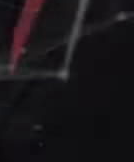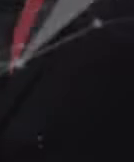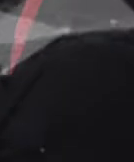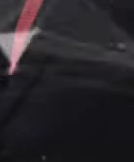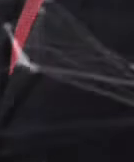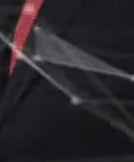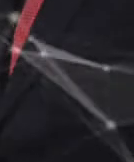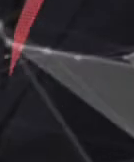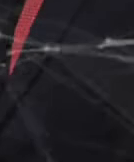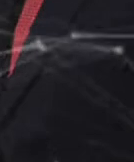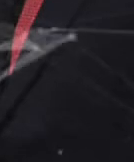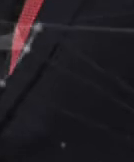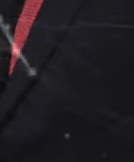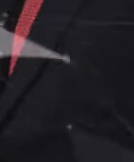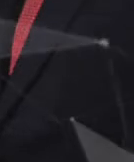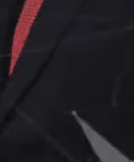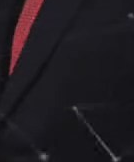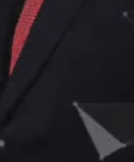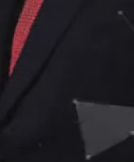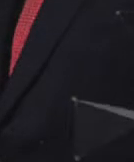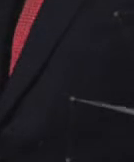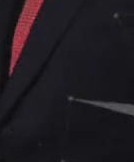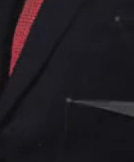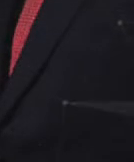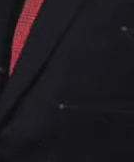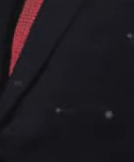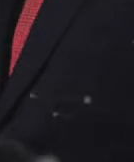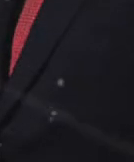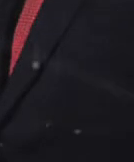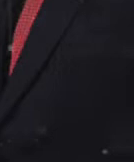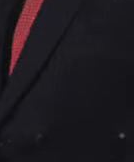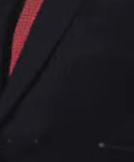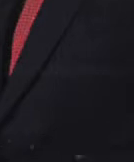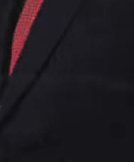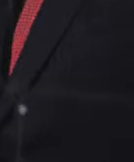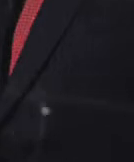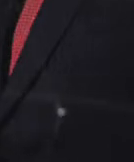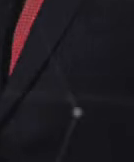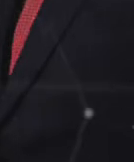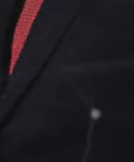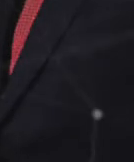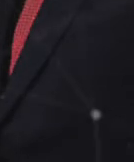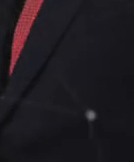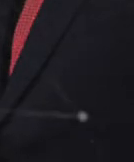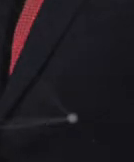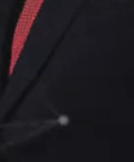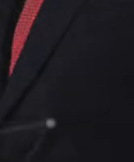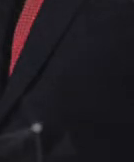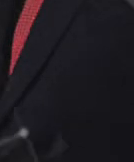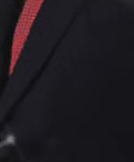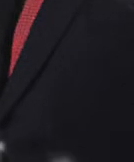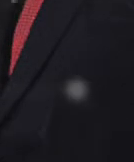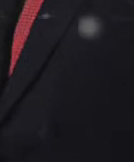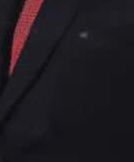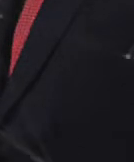mantente informado y visita nuestra cuenta de twitter arroba escucha diario donde podrás encontrar notas destacadas y lo más reciente